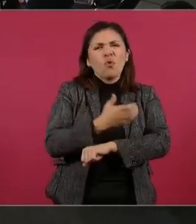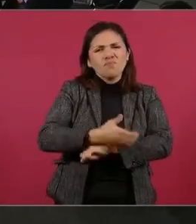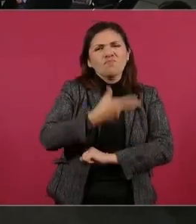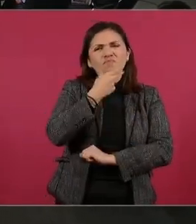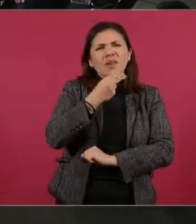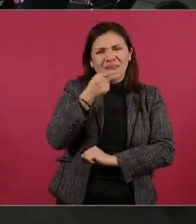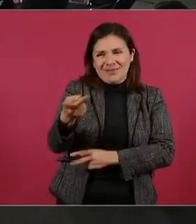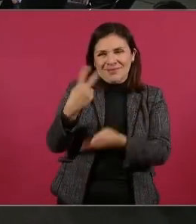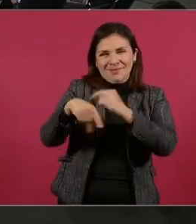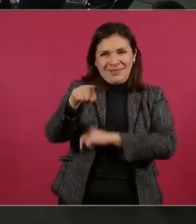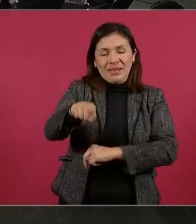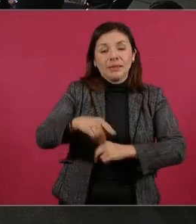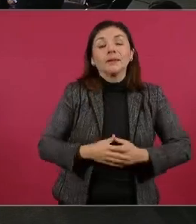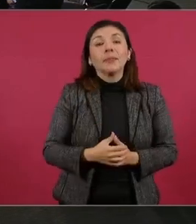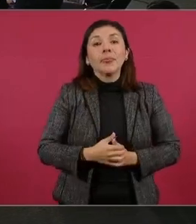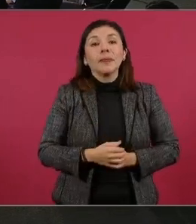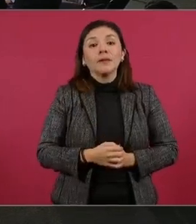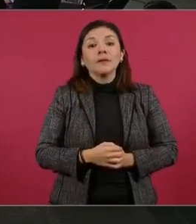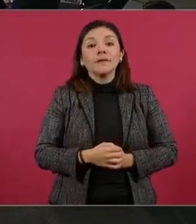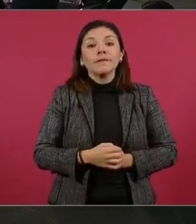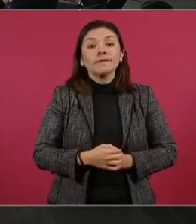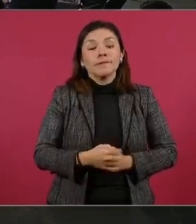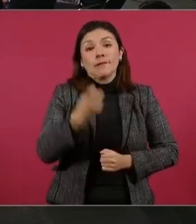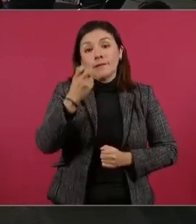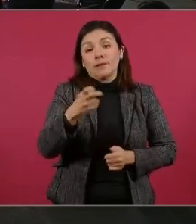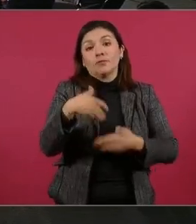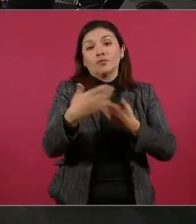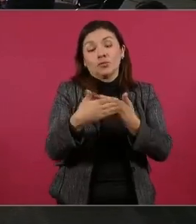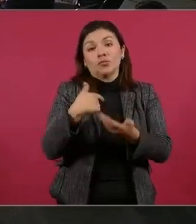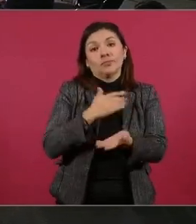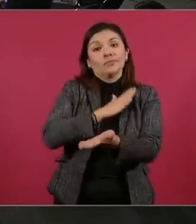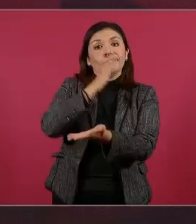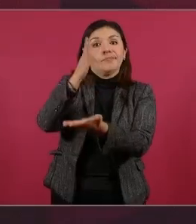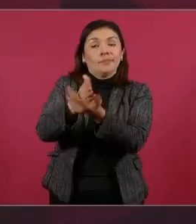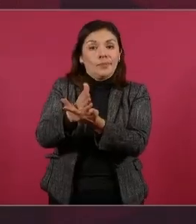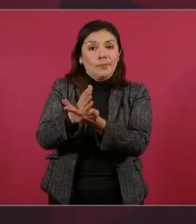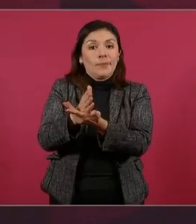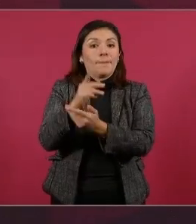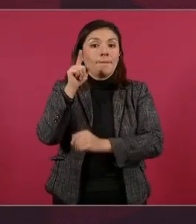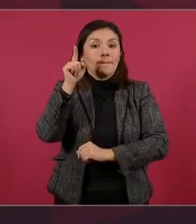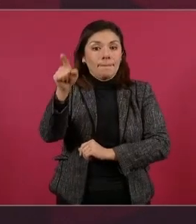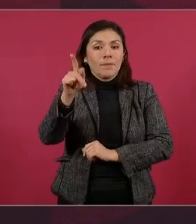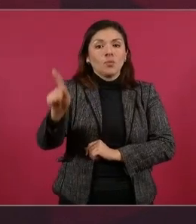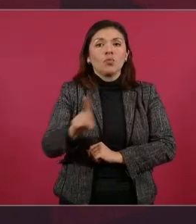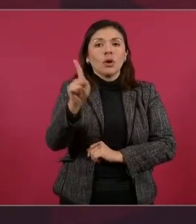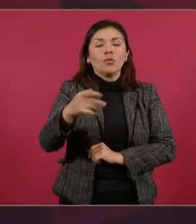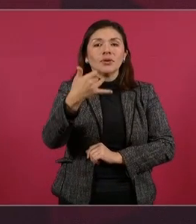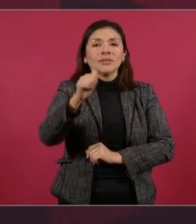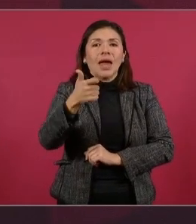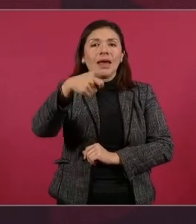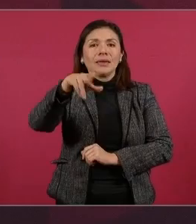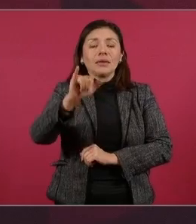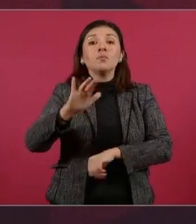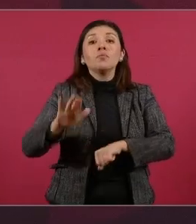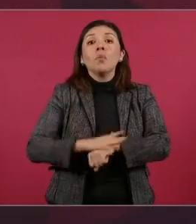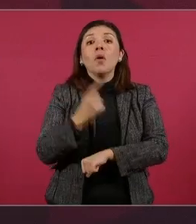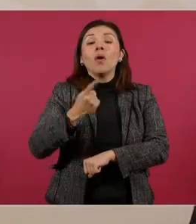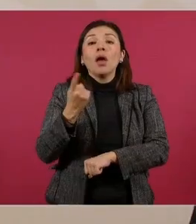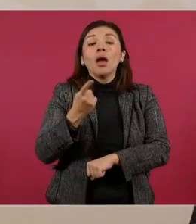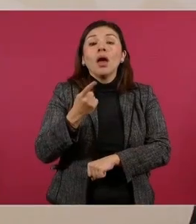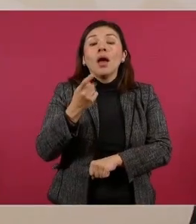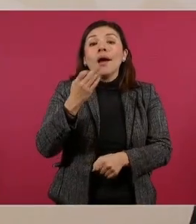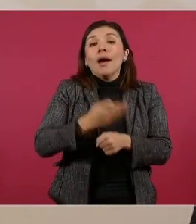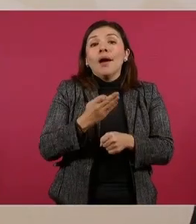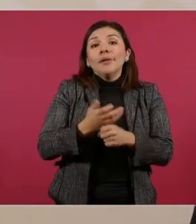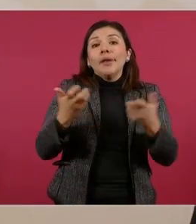aquí y este vamos a ir a los pueblos Yaquis porque estamos llevando